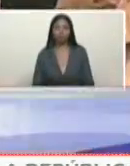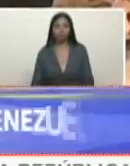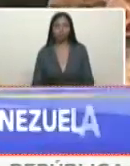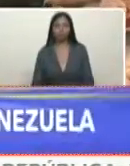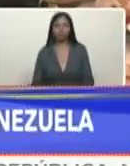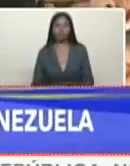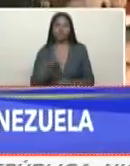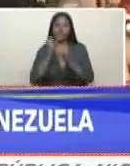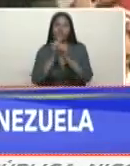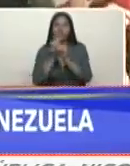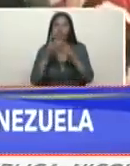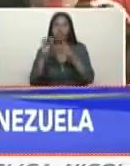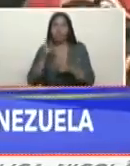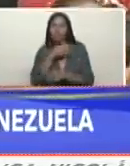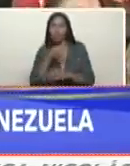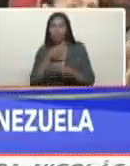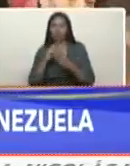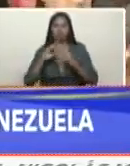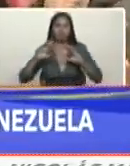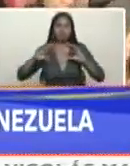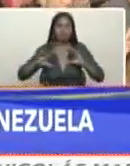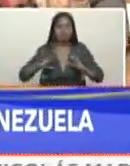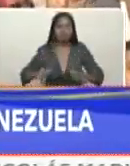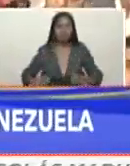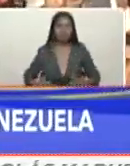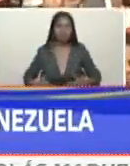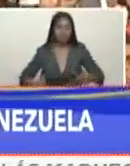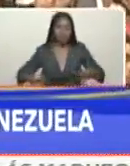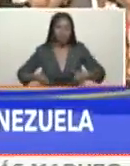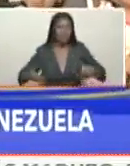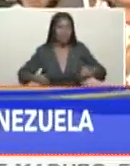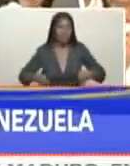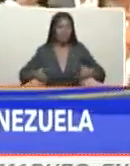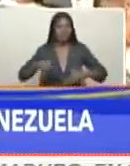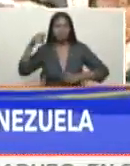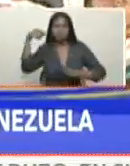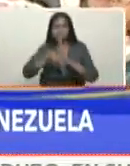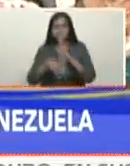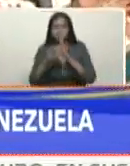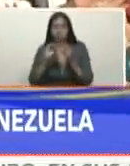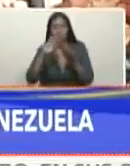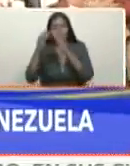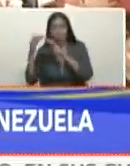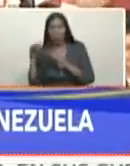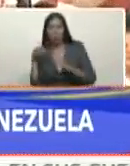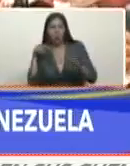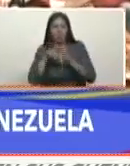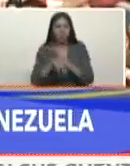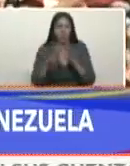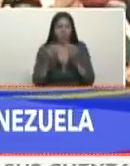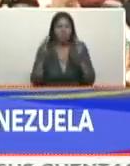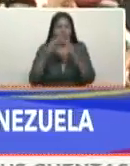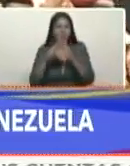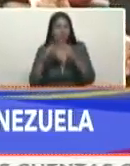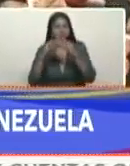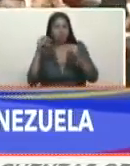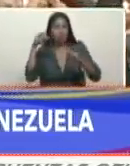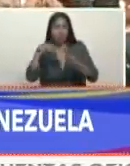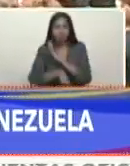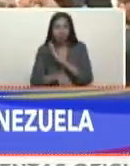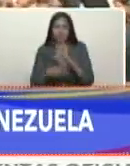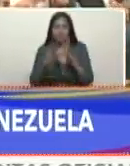de trabajadores sociales incansables, que llegan a la profundidad del barrio, de la casa, a la